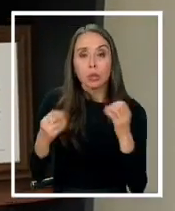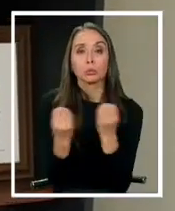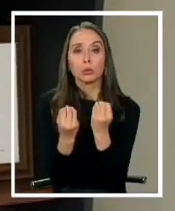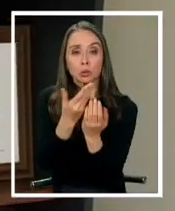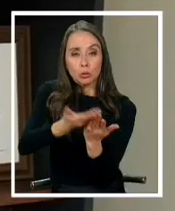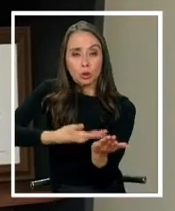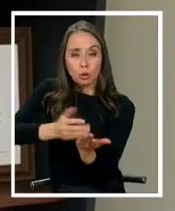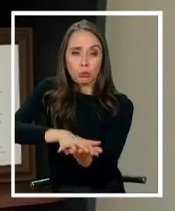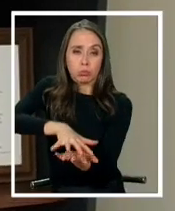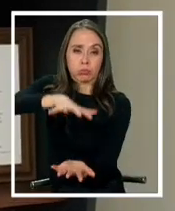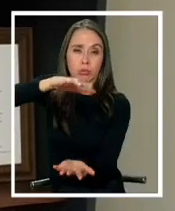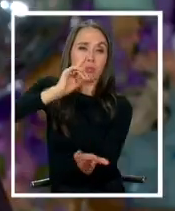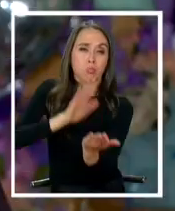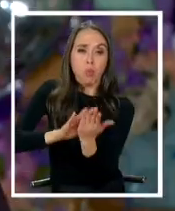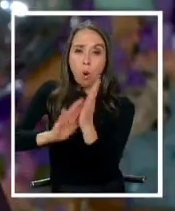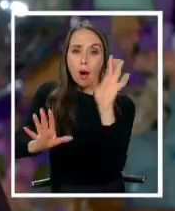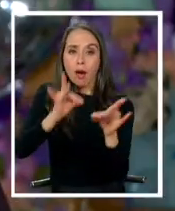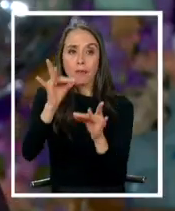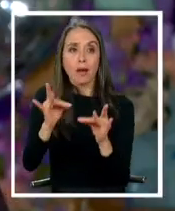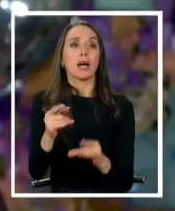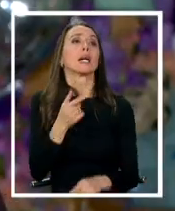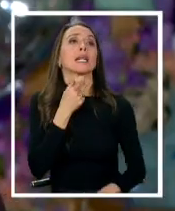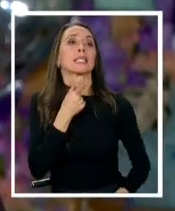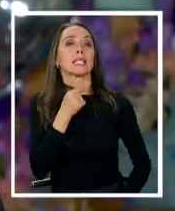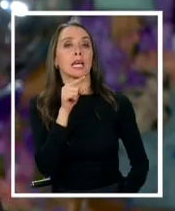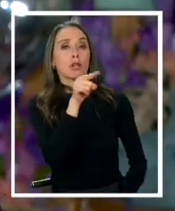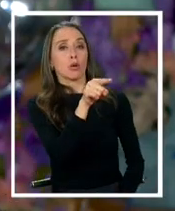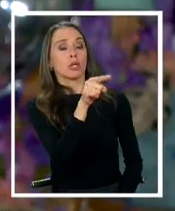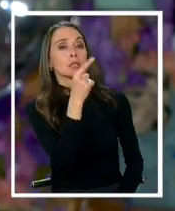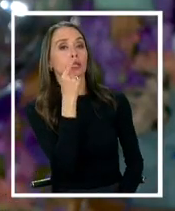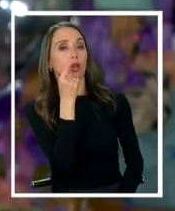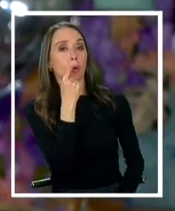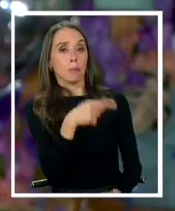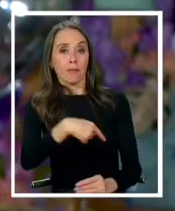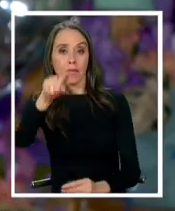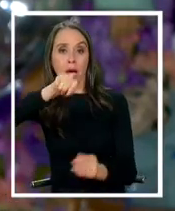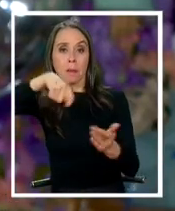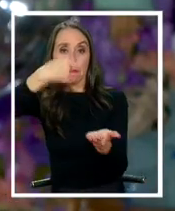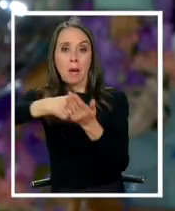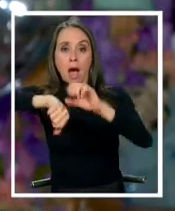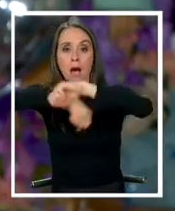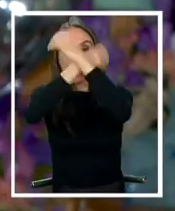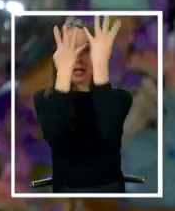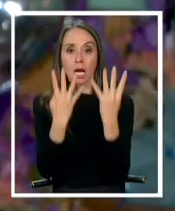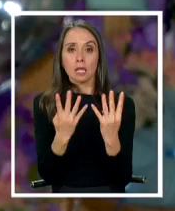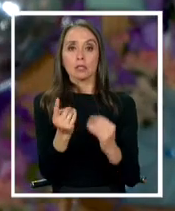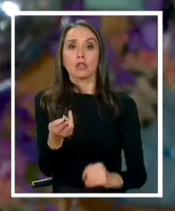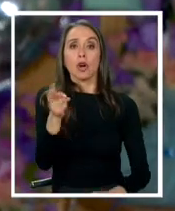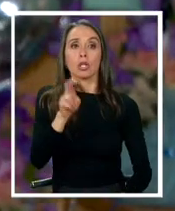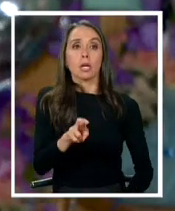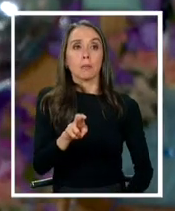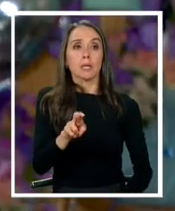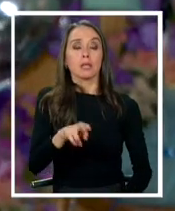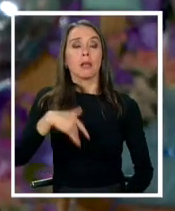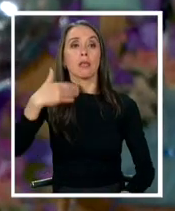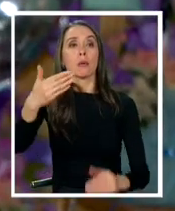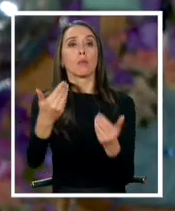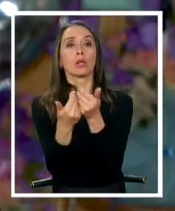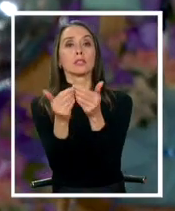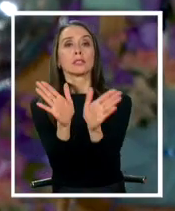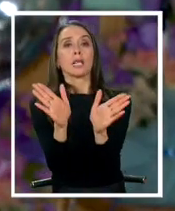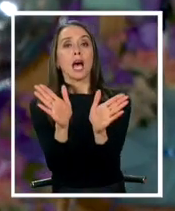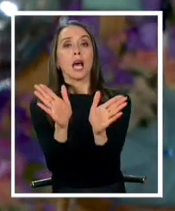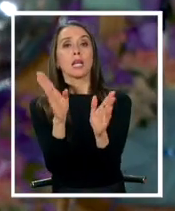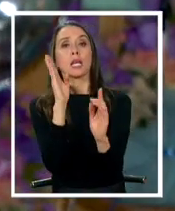de documentos y evidencias. Yo quiero que este falle y que no se vuelva a cometer el mismo error, que salga